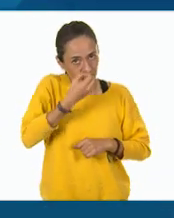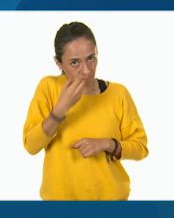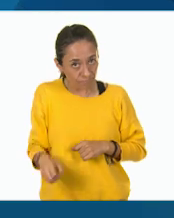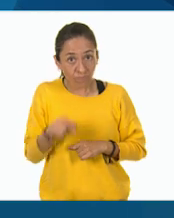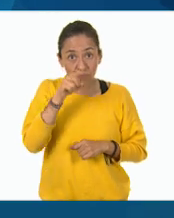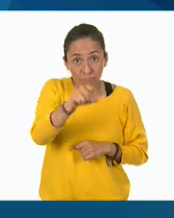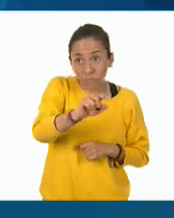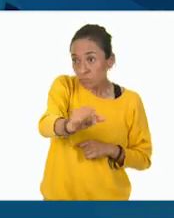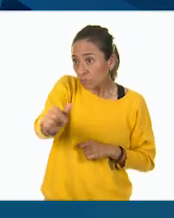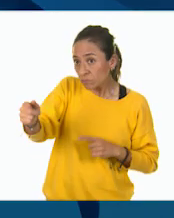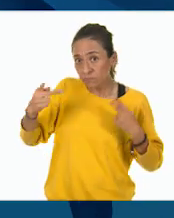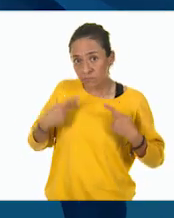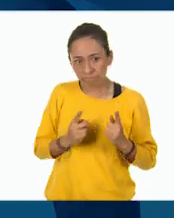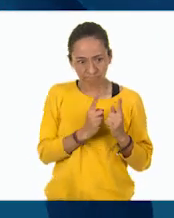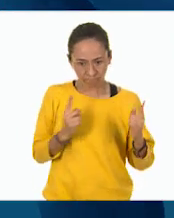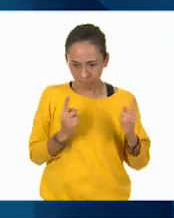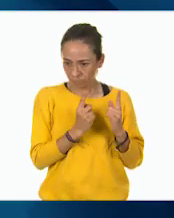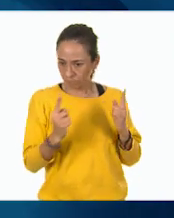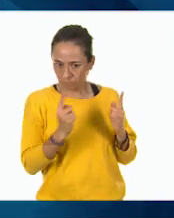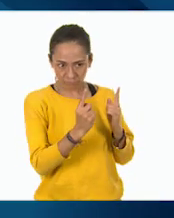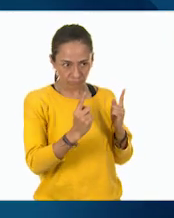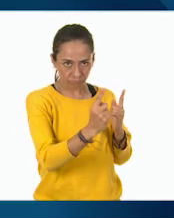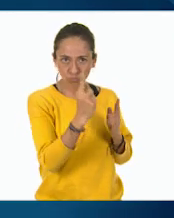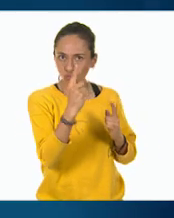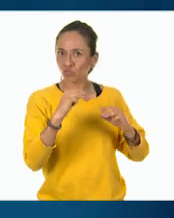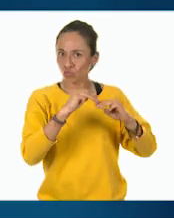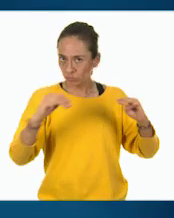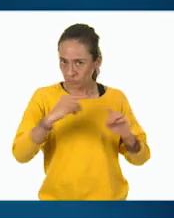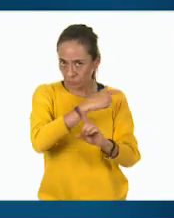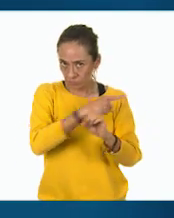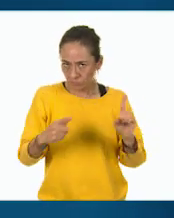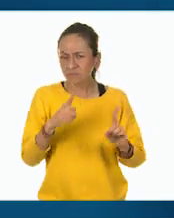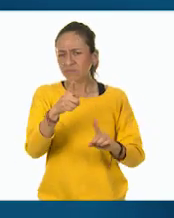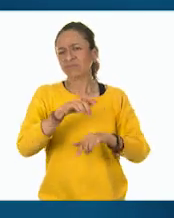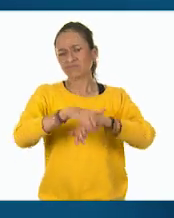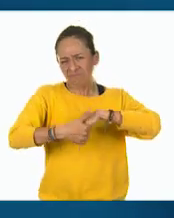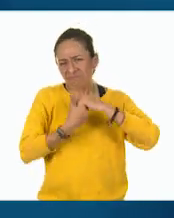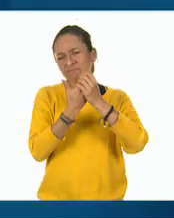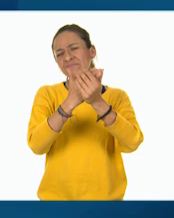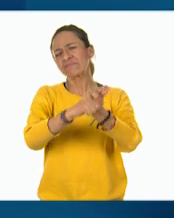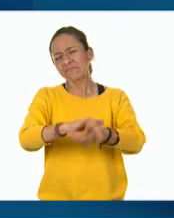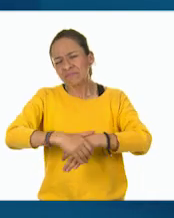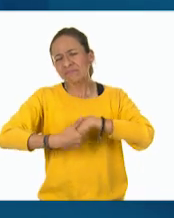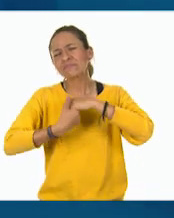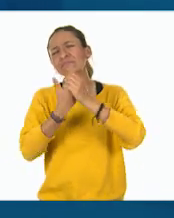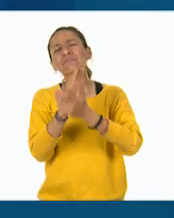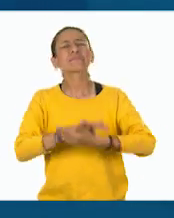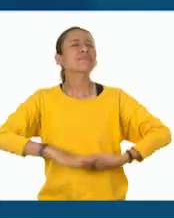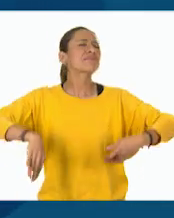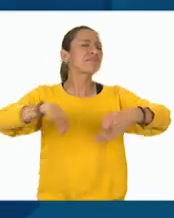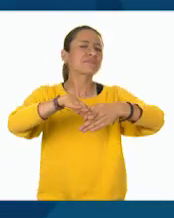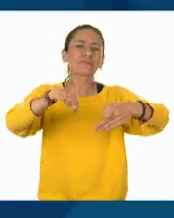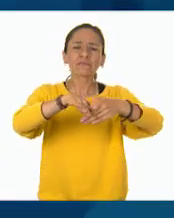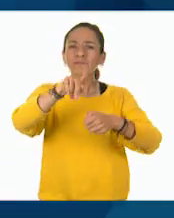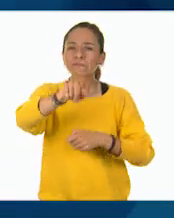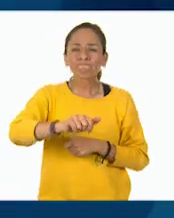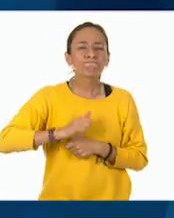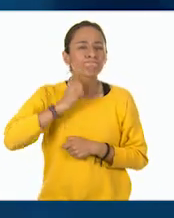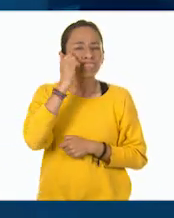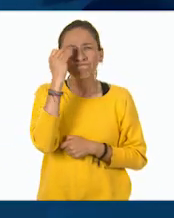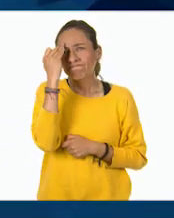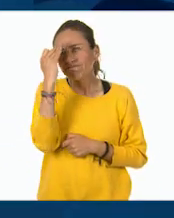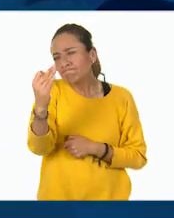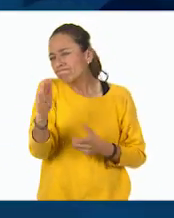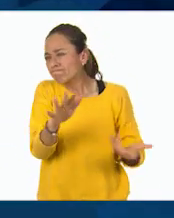metro y medio entre tú y los demás. Lávate las manos muy seguido con agua y jabón por lo menos durante 20 segundos o